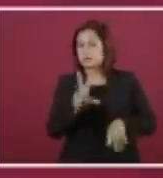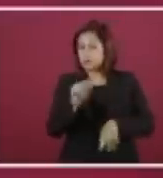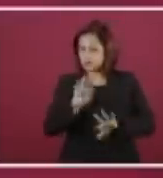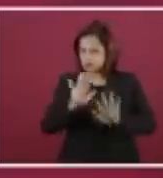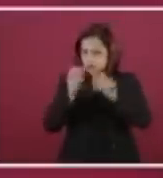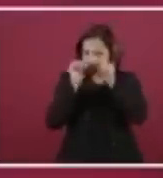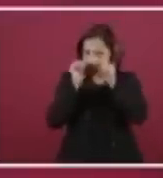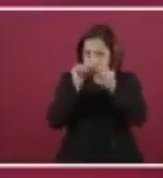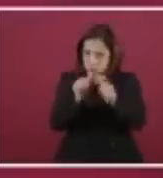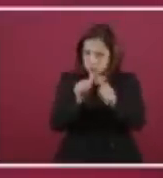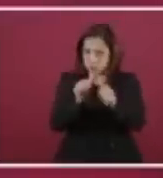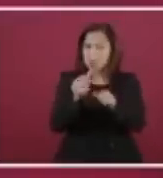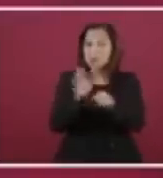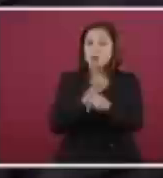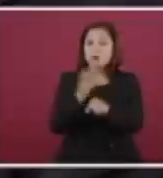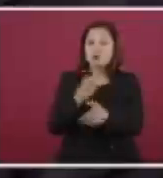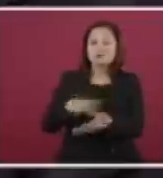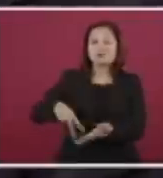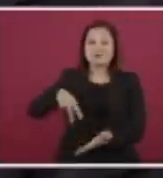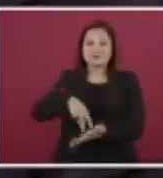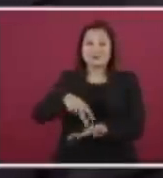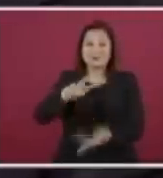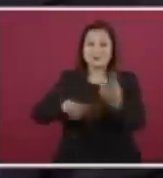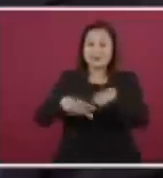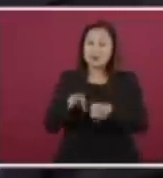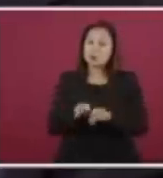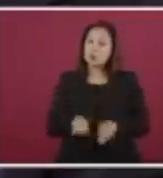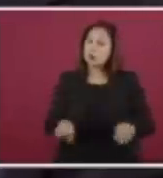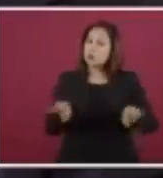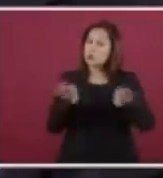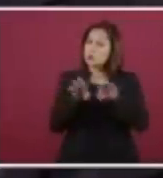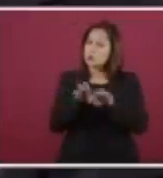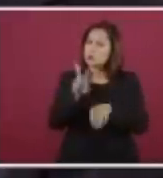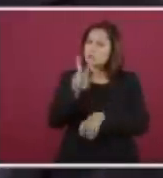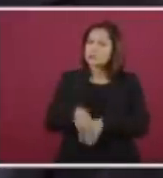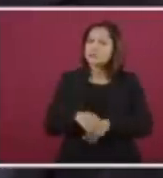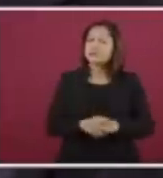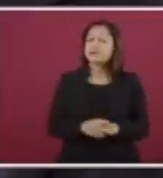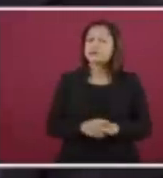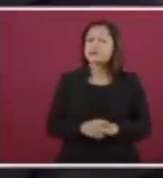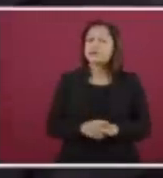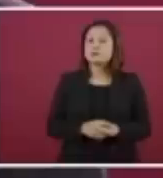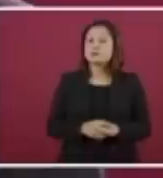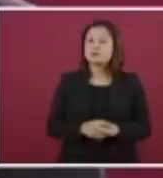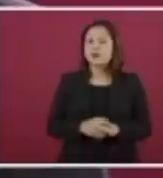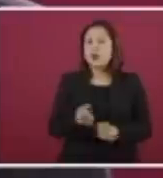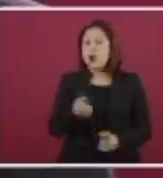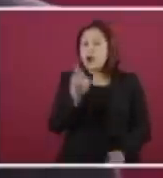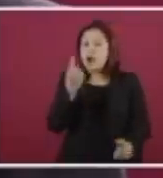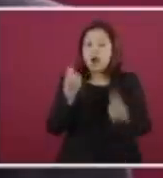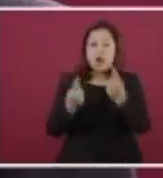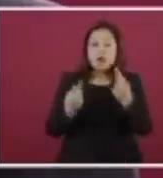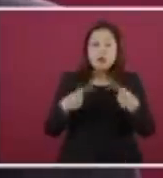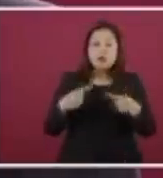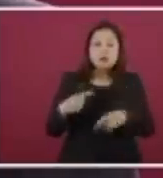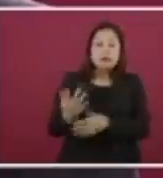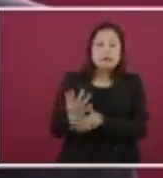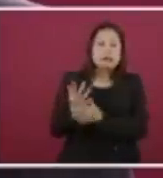importante el estar aquí. Hay un dicho que